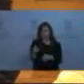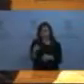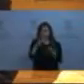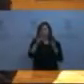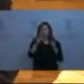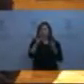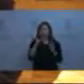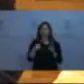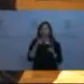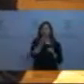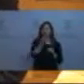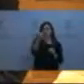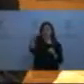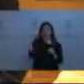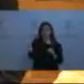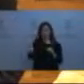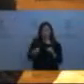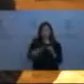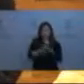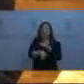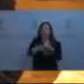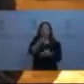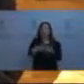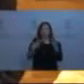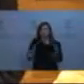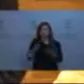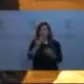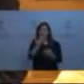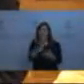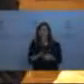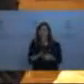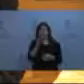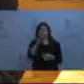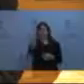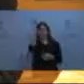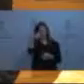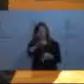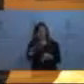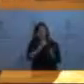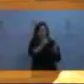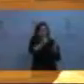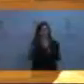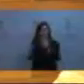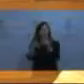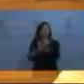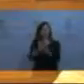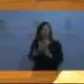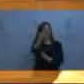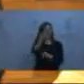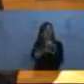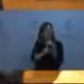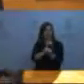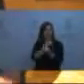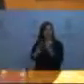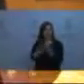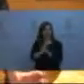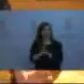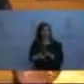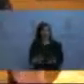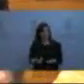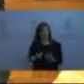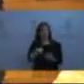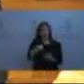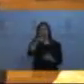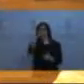procedimiento, claro, si además descubrimos que las adjudicaciones, bueno, pues se hacen de manera regular, hombre, pues yo me